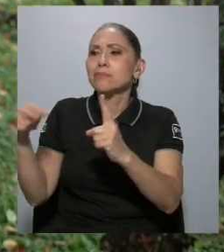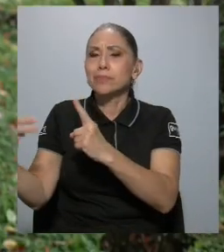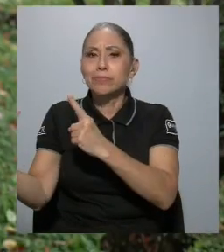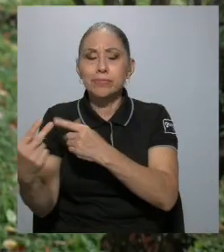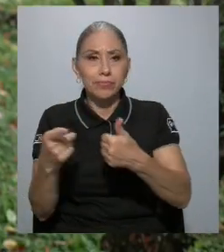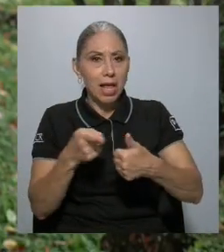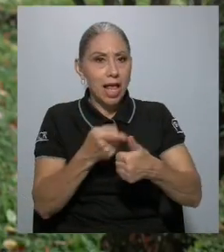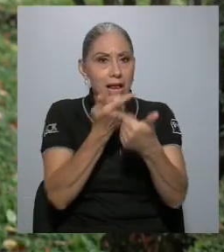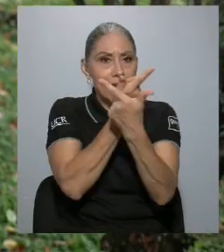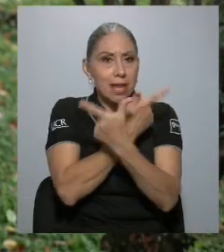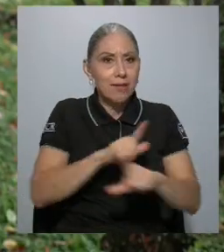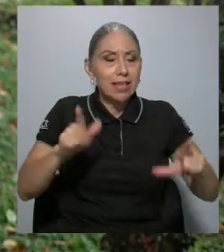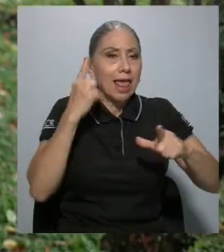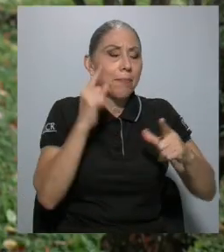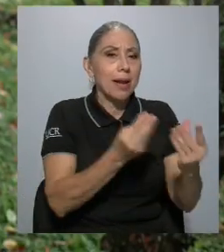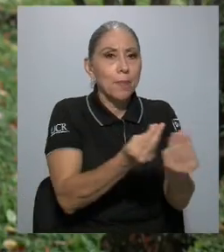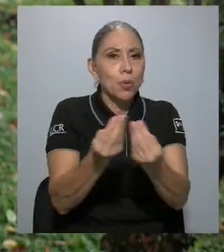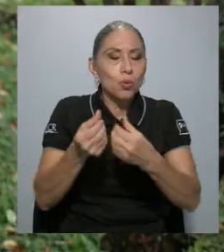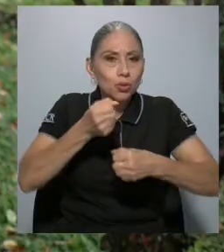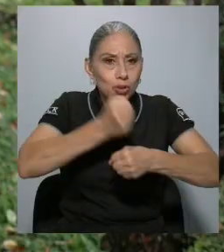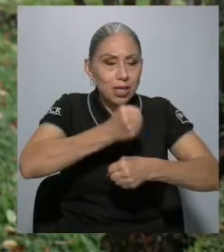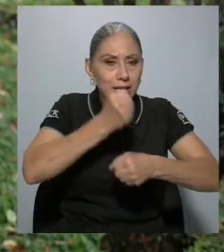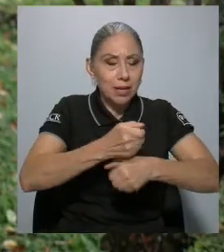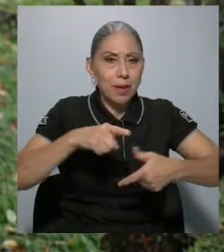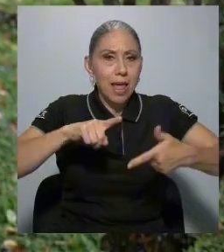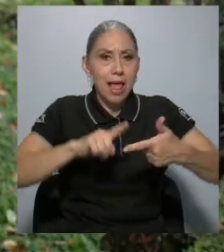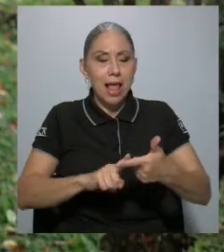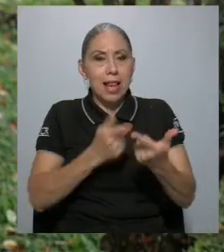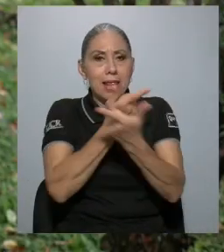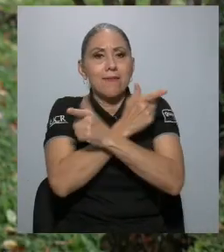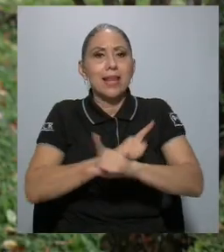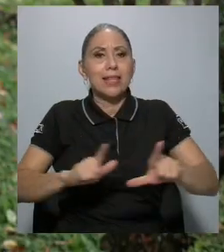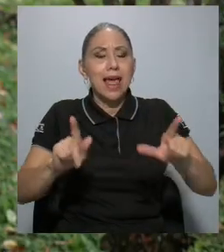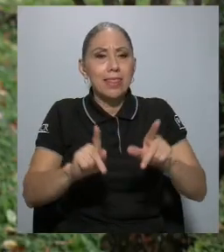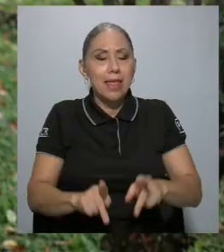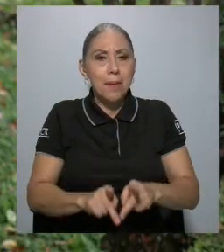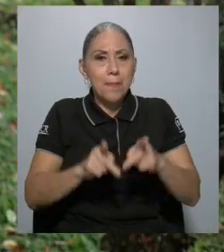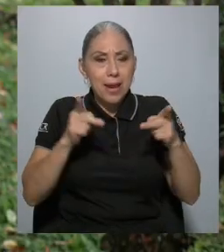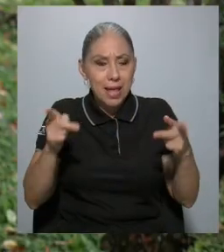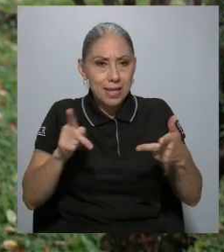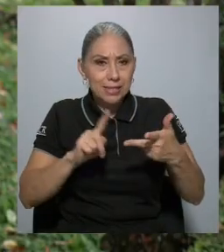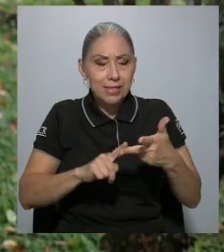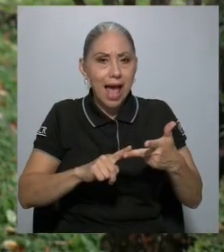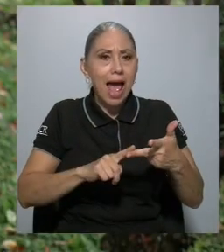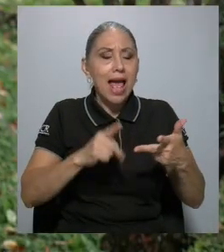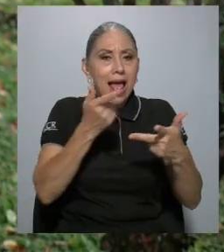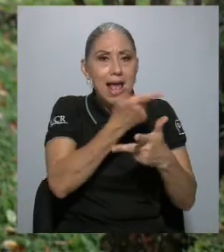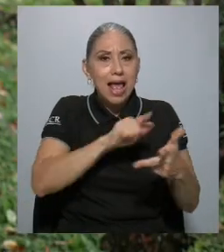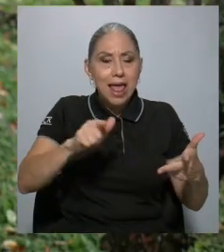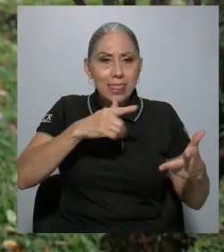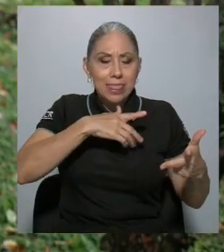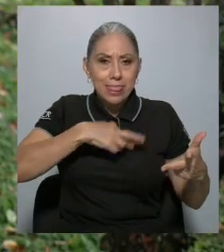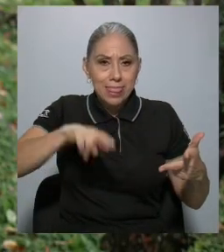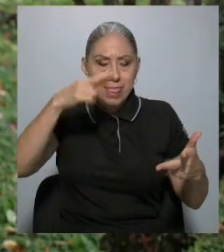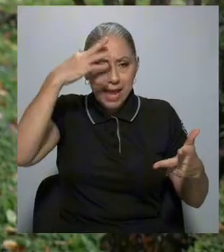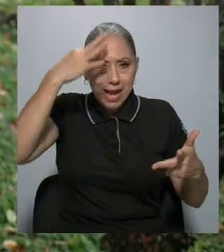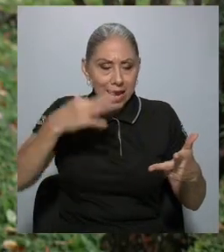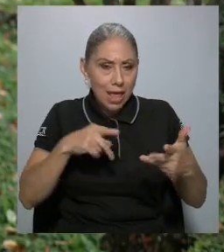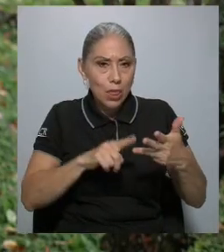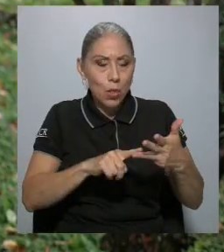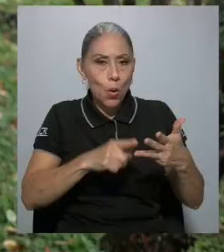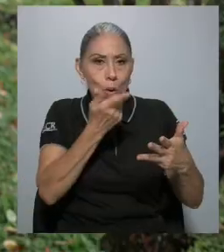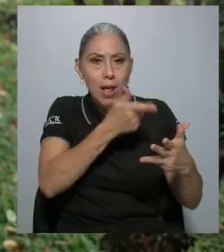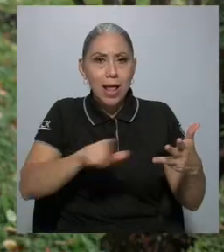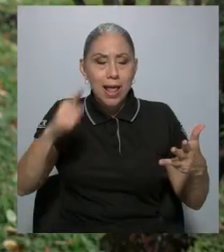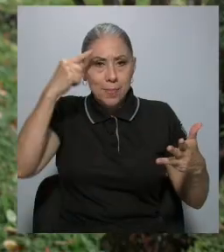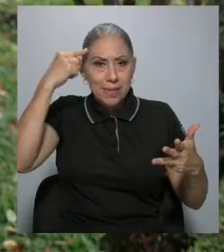dimensiones: libertad para producir, para trabajar, libertad de prensa, de credo, de pensamiento, todos unificados